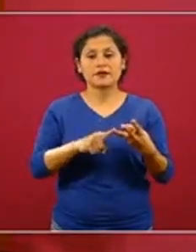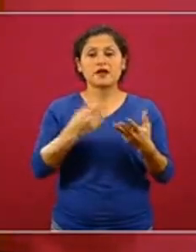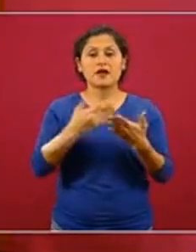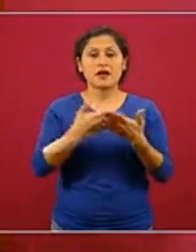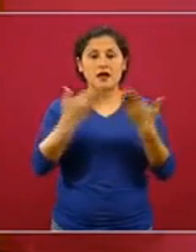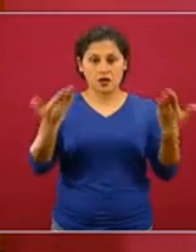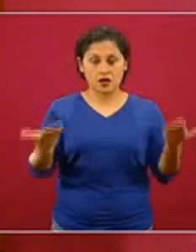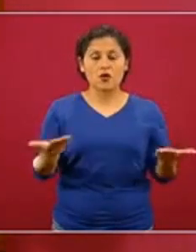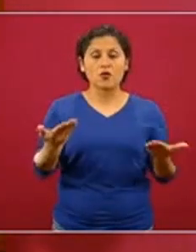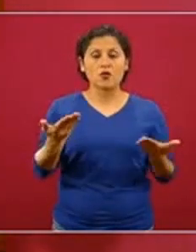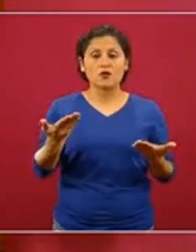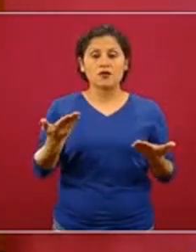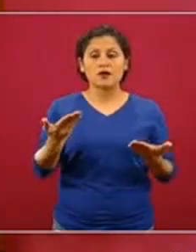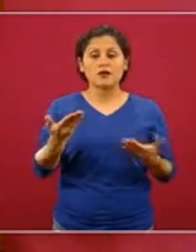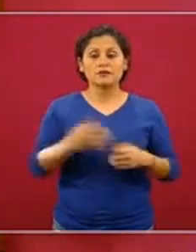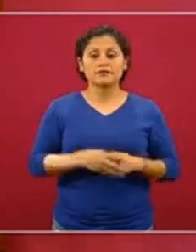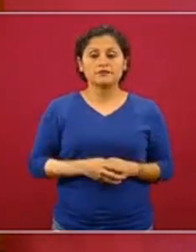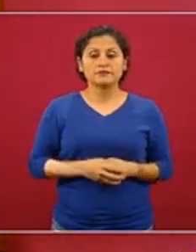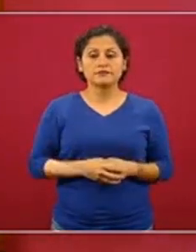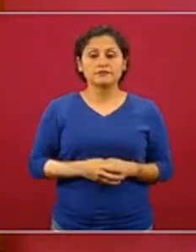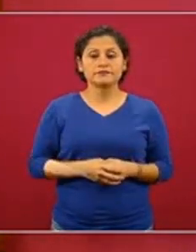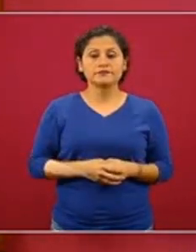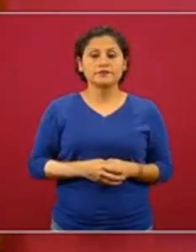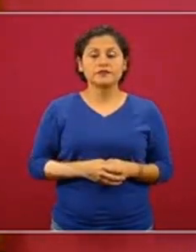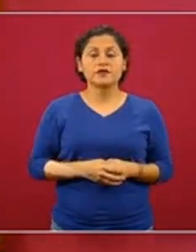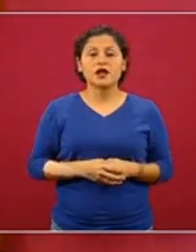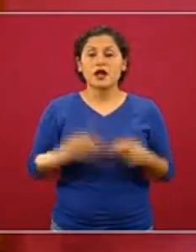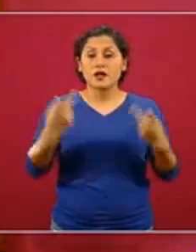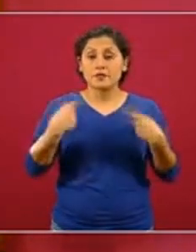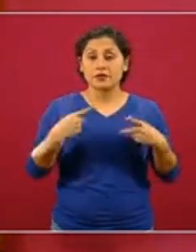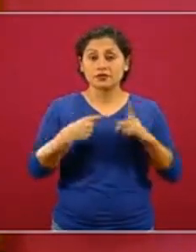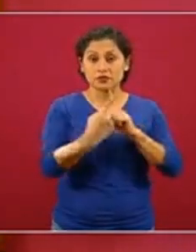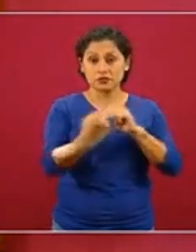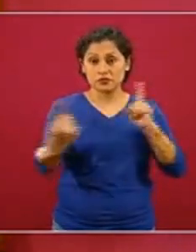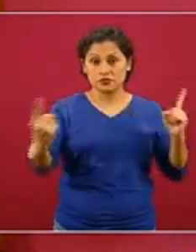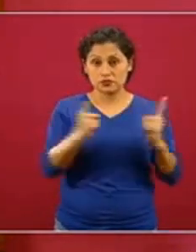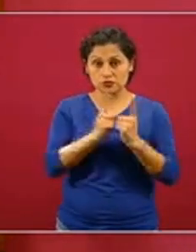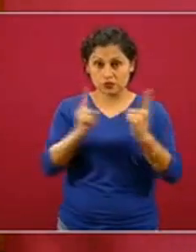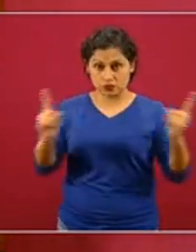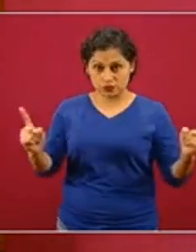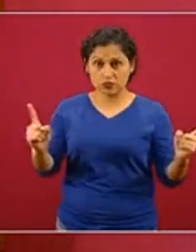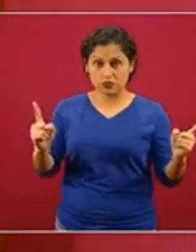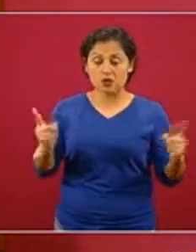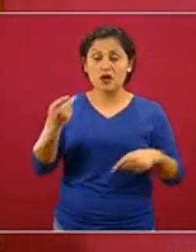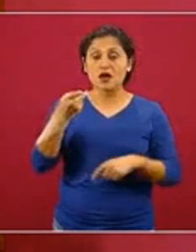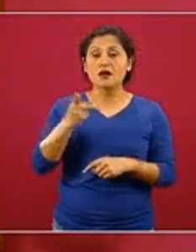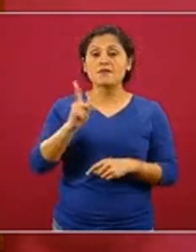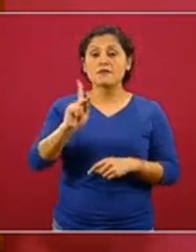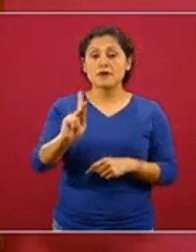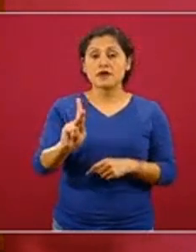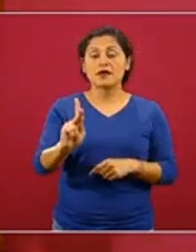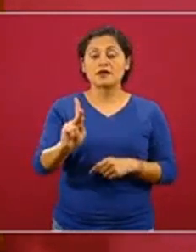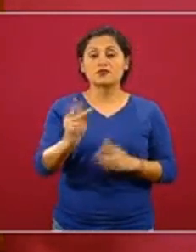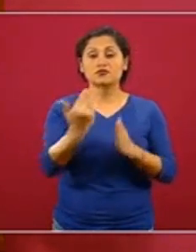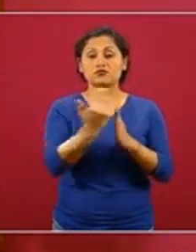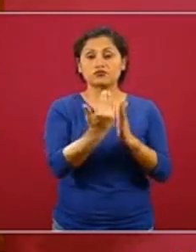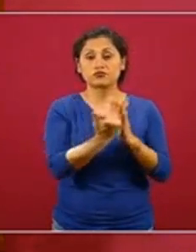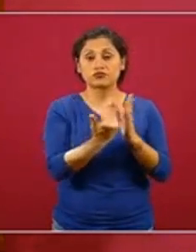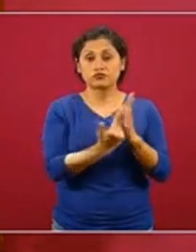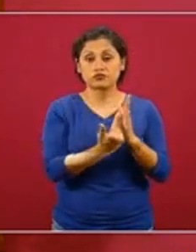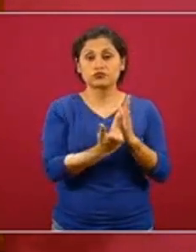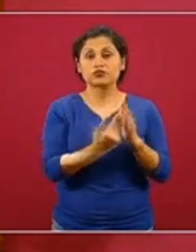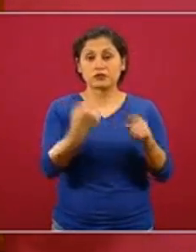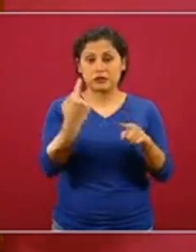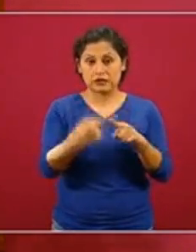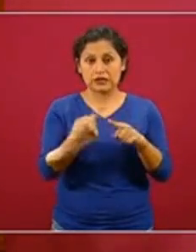esta disposición de distanciamiento físico entre las personas está directamente regulada o administrada por